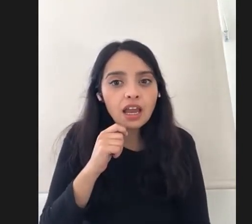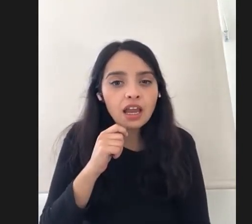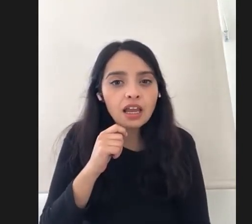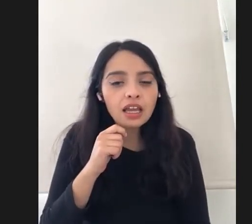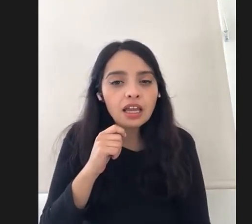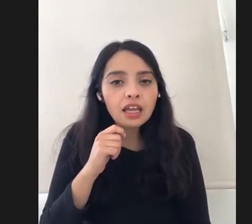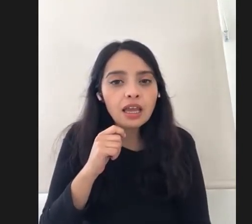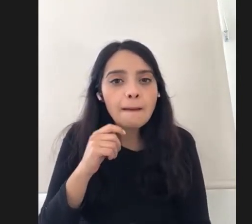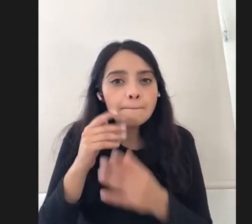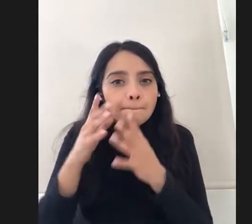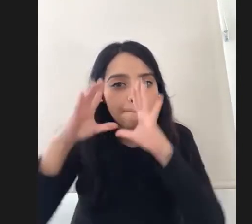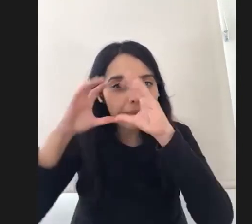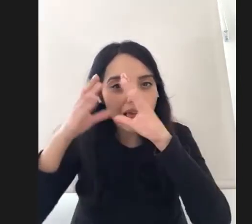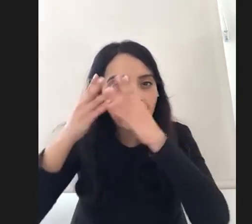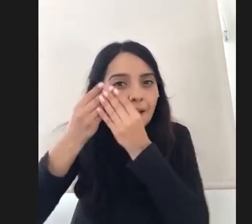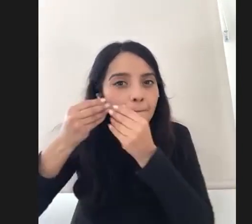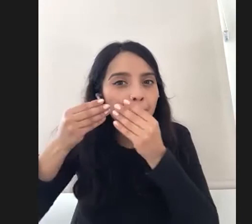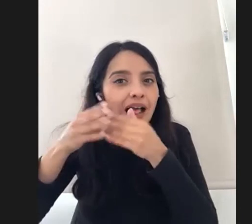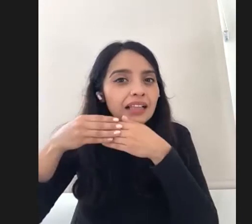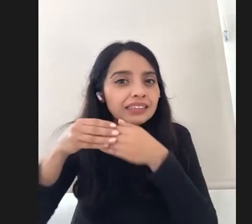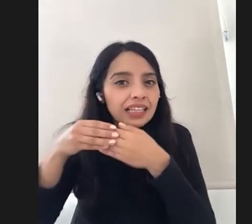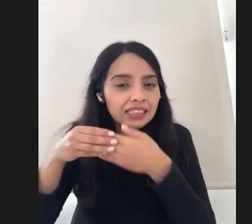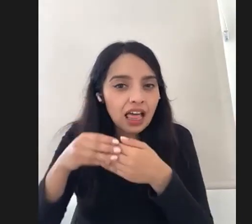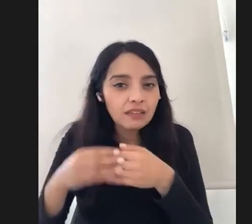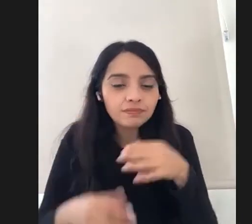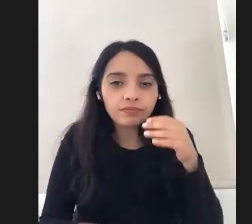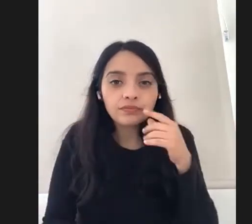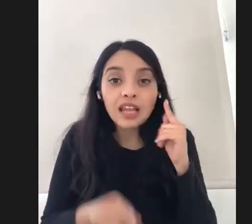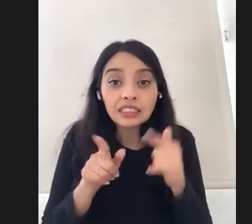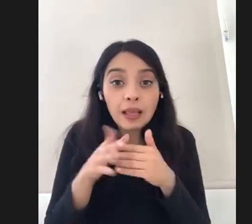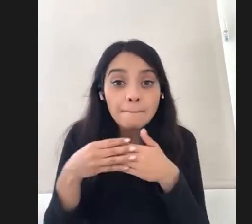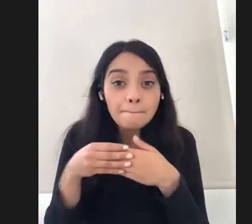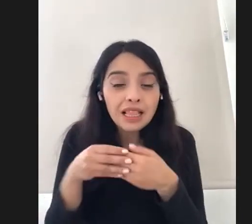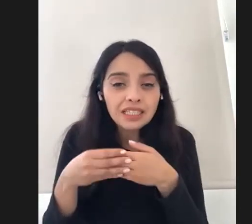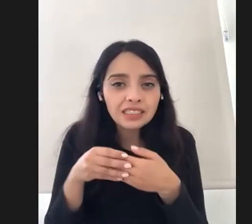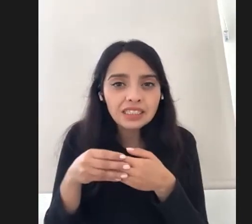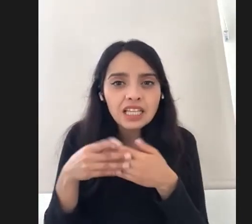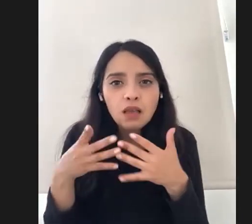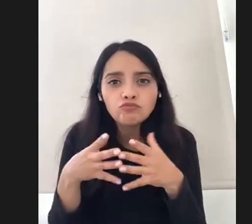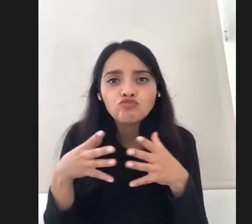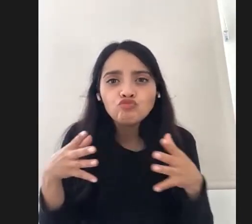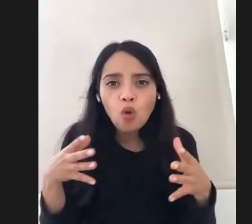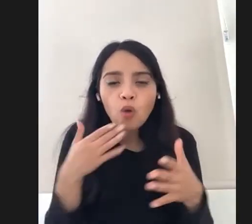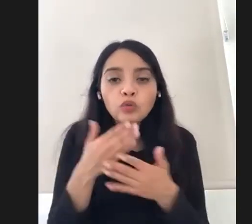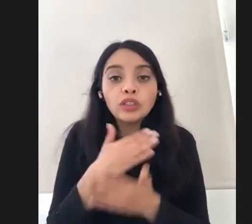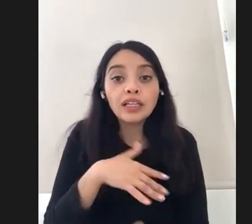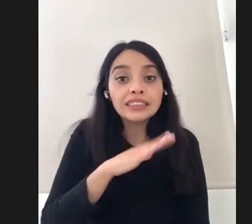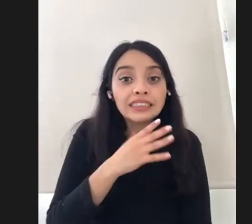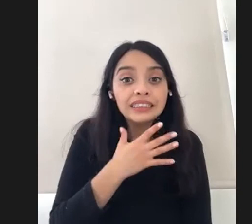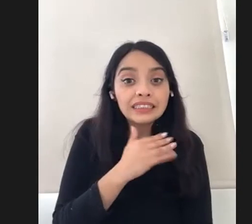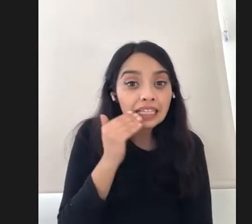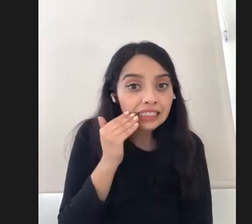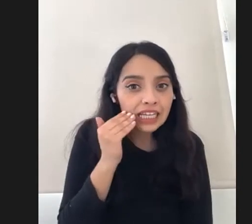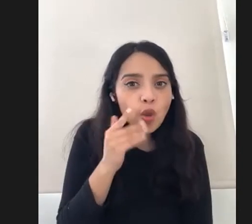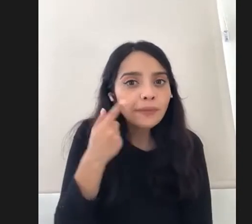plasticidad del cerebro, plasticidad cortical. Y esta plasticidad, claro, es enorme cuando somos muy pequeños, pero cada vez